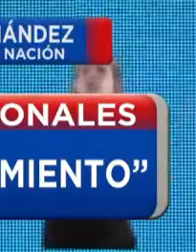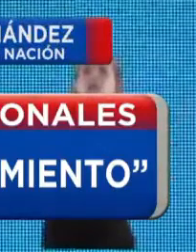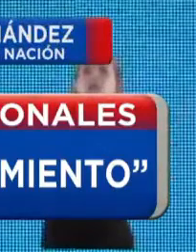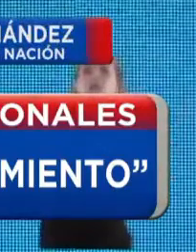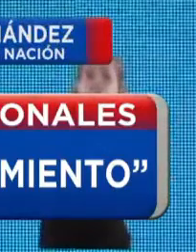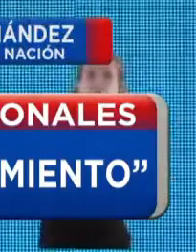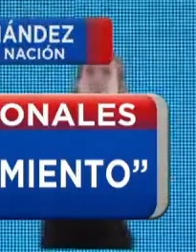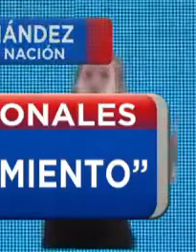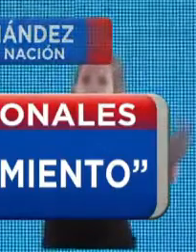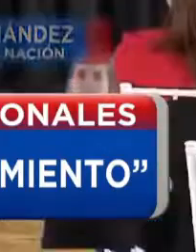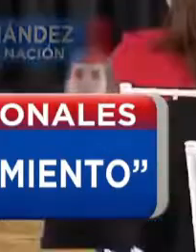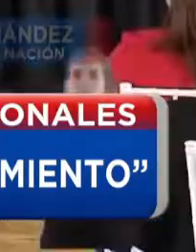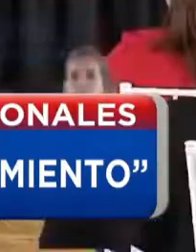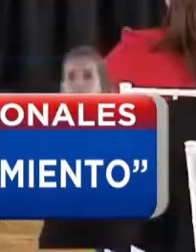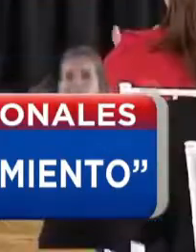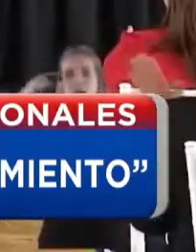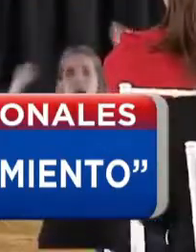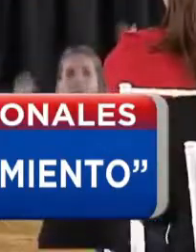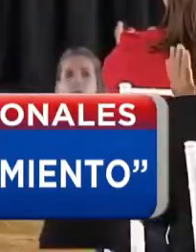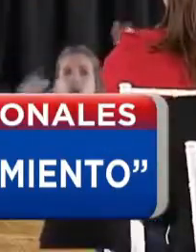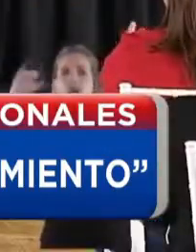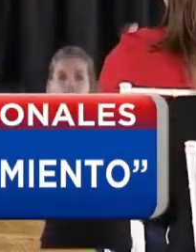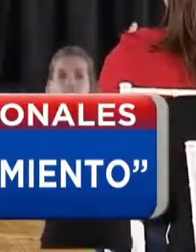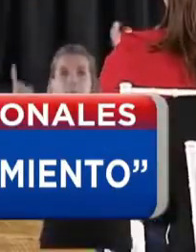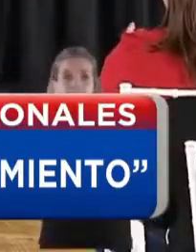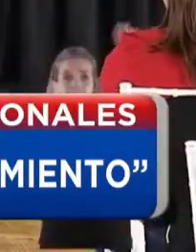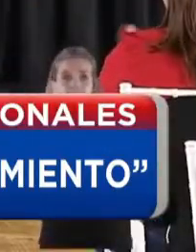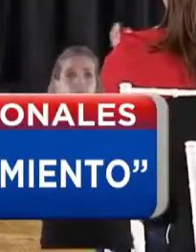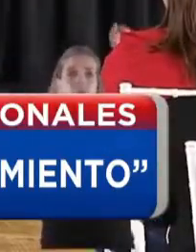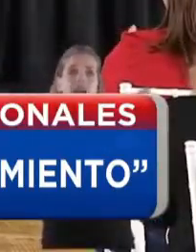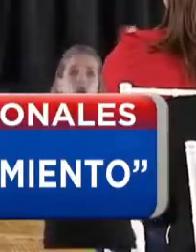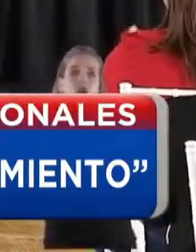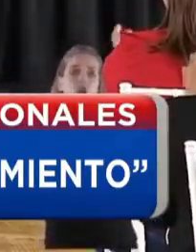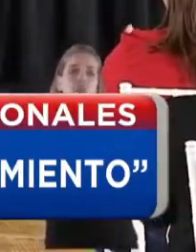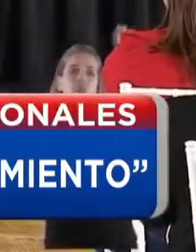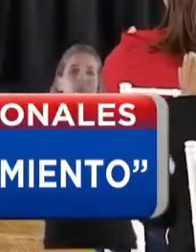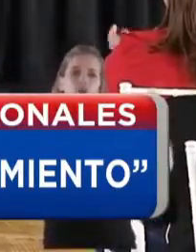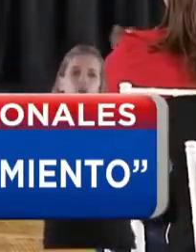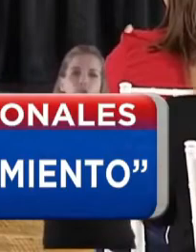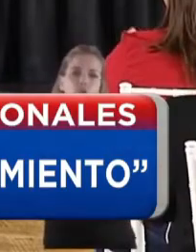el fondo que detenga el crecimiento que vamos a imponer.